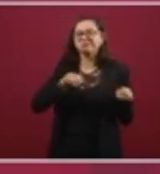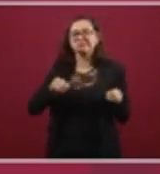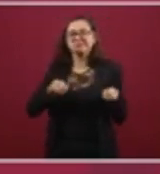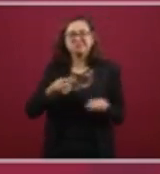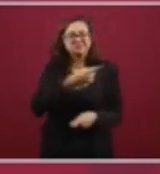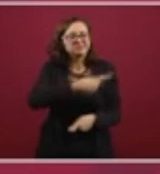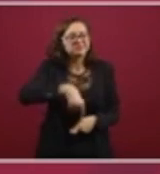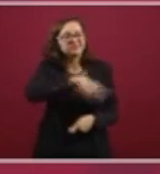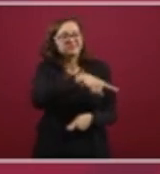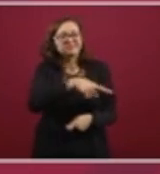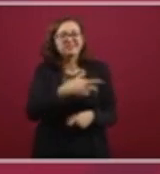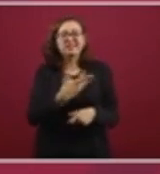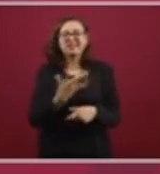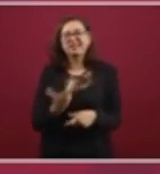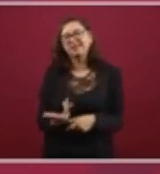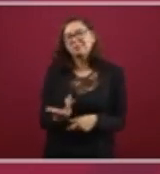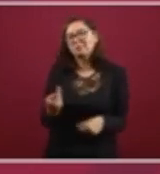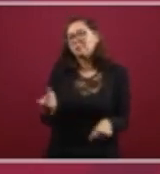un tinglado